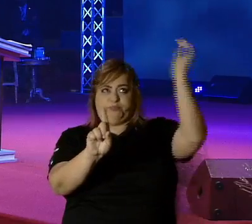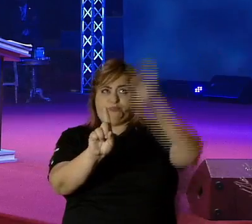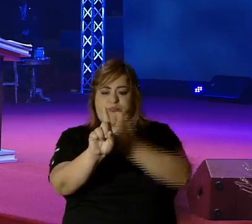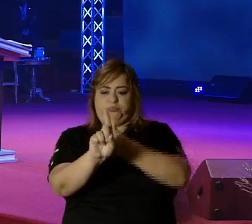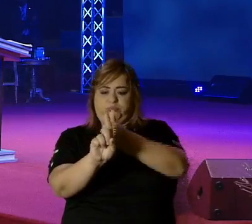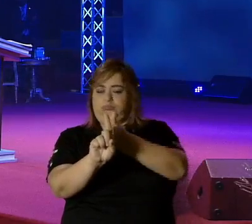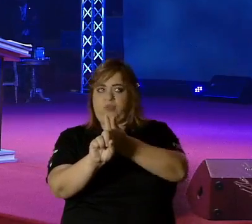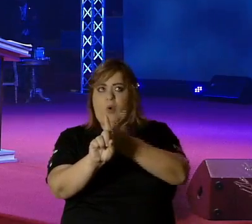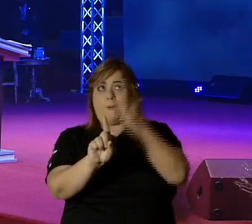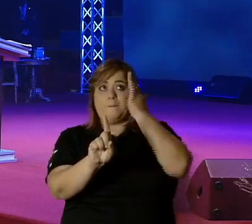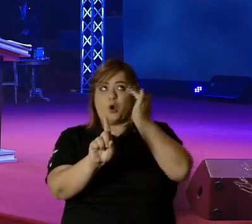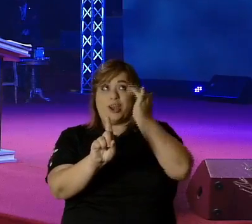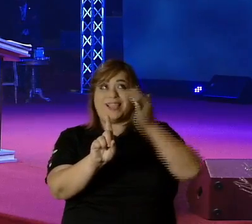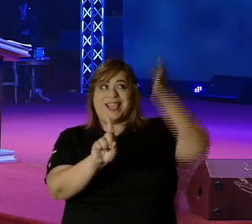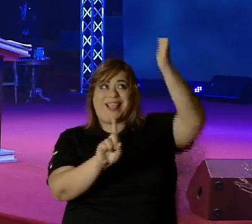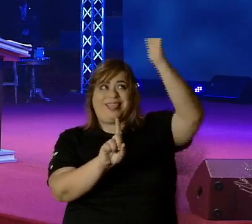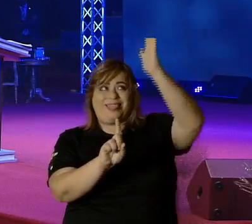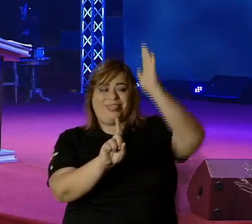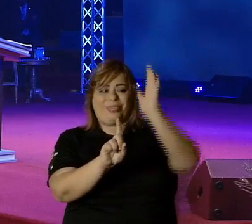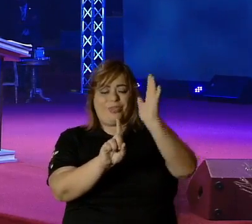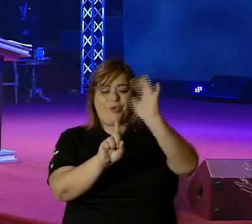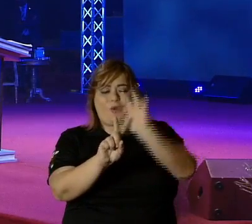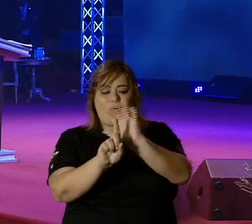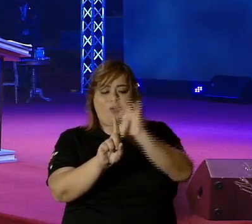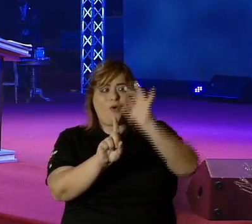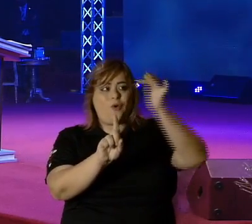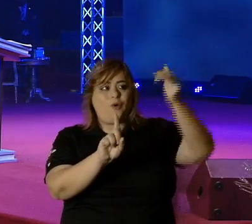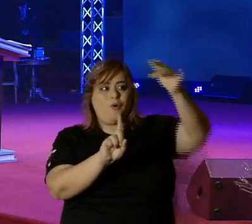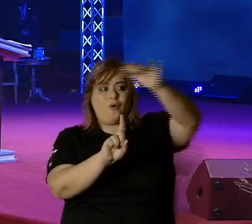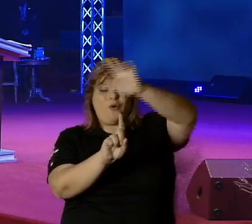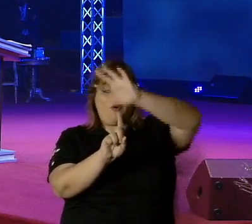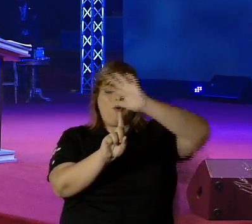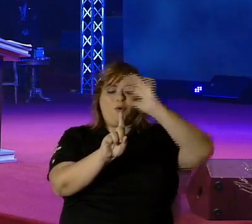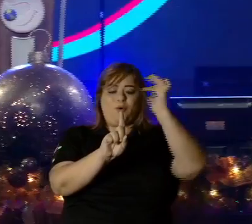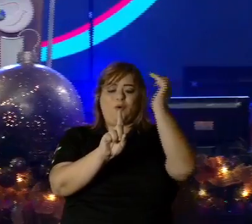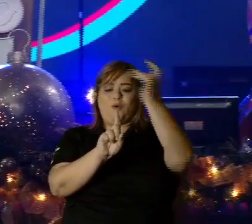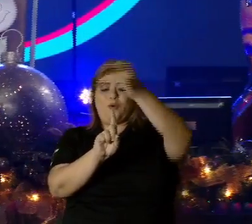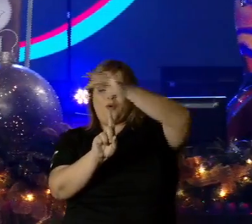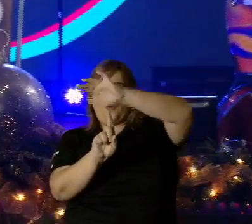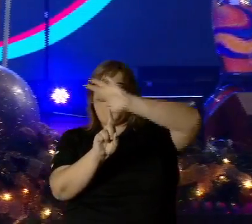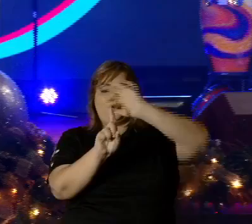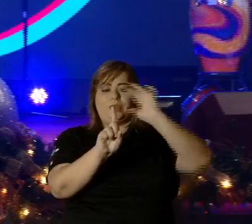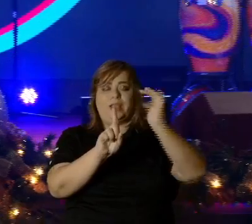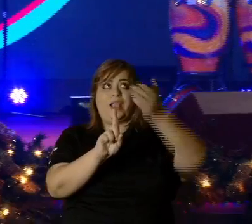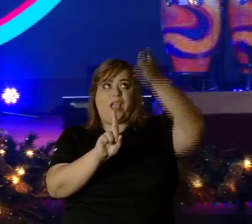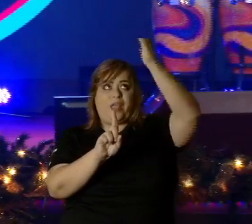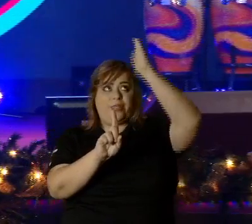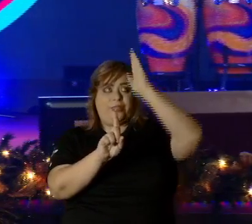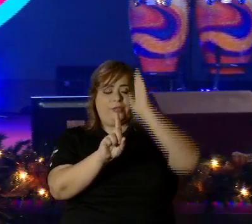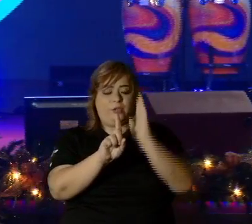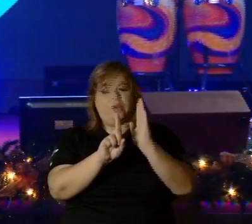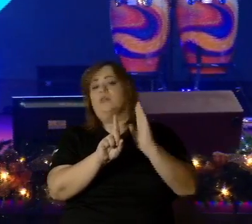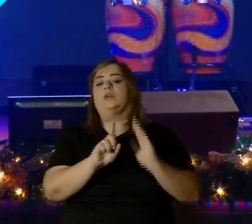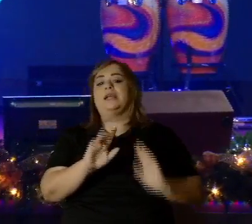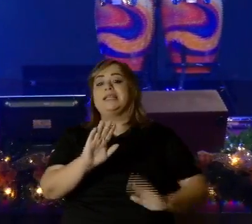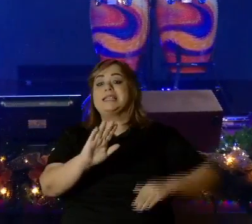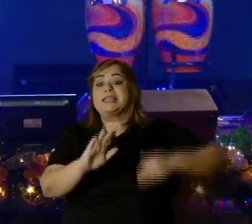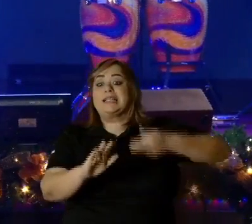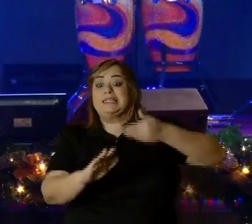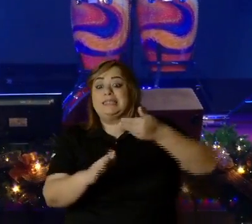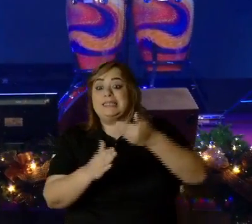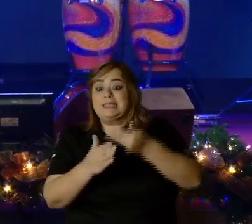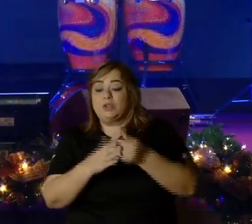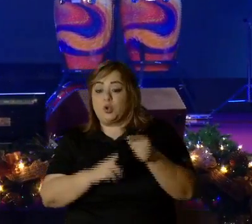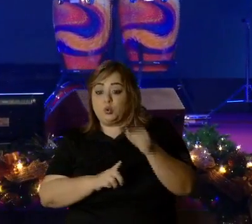venido tu luz y la gloria de Jehová ha nacido sobre ti. Aleluya, nació sobre ti, no